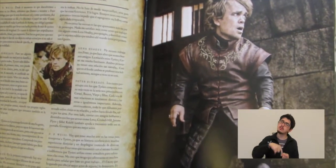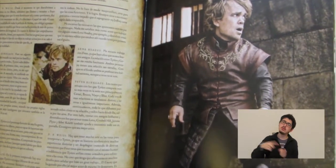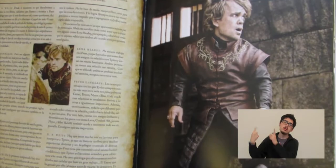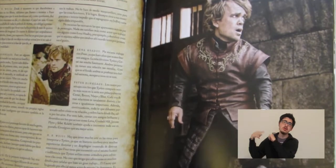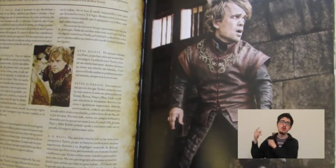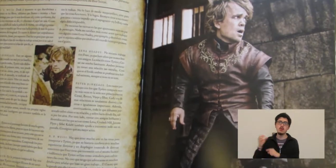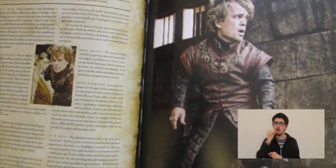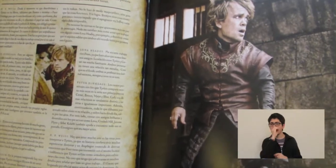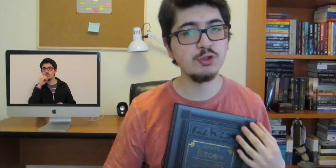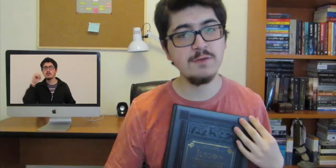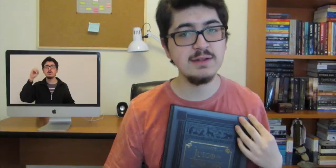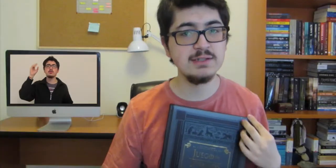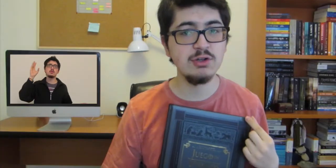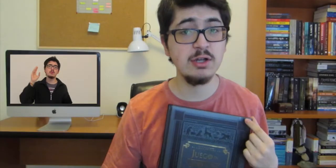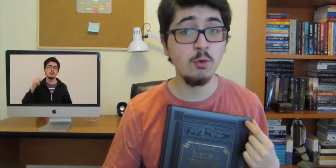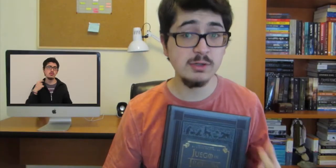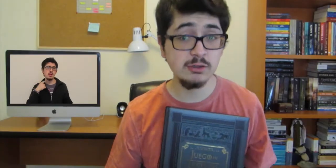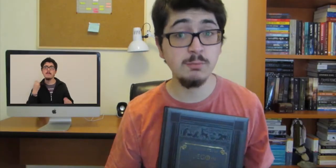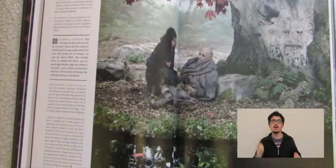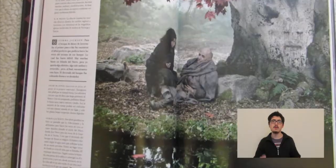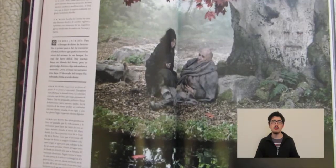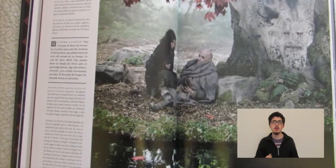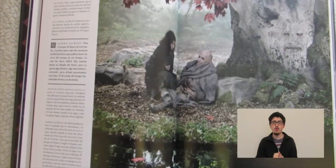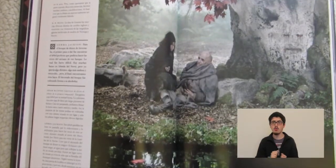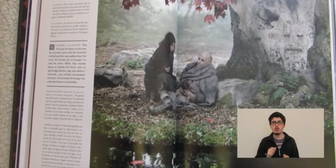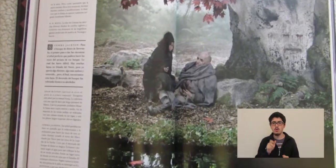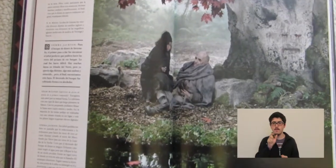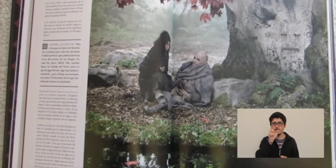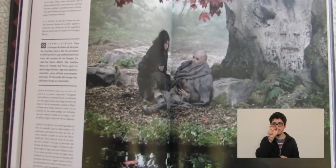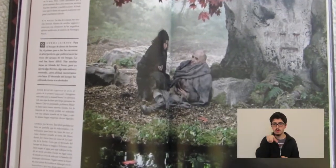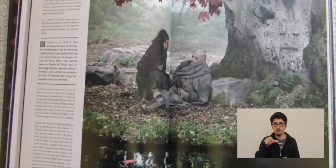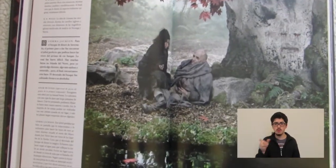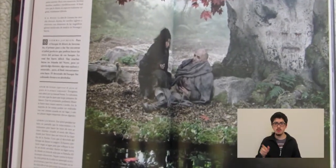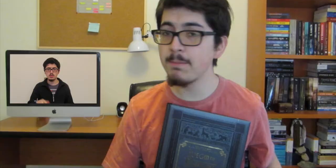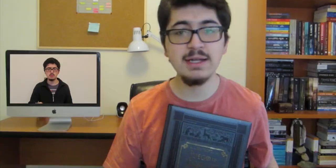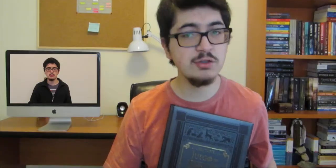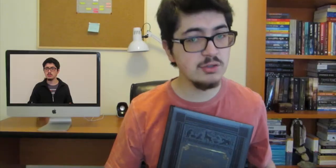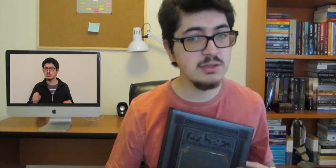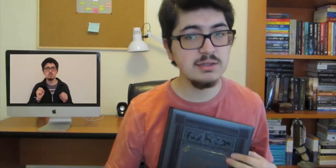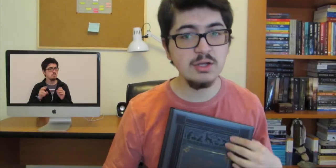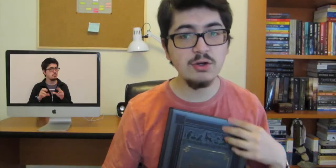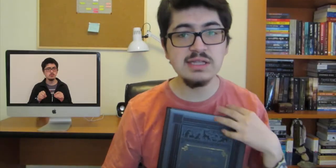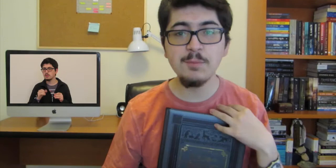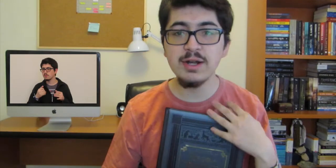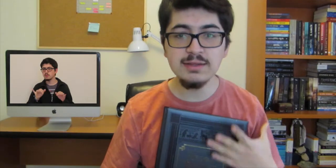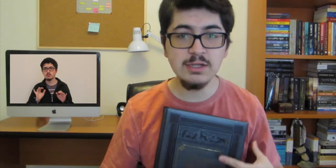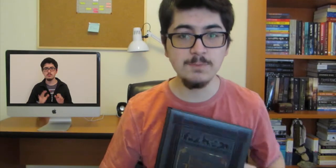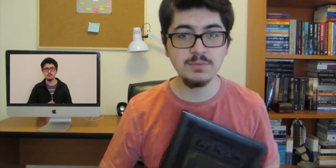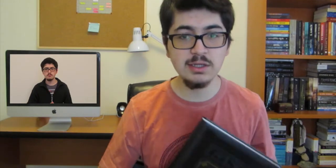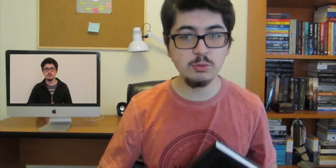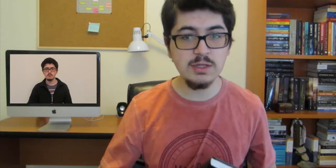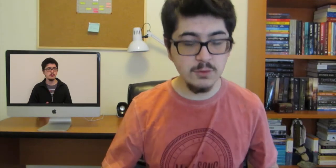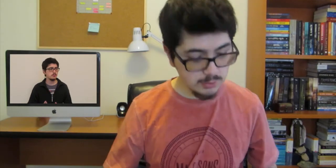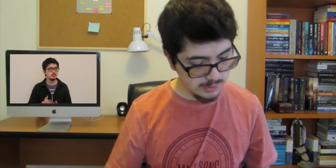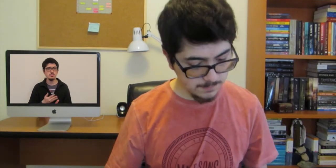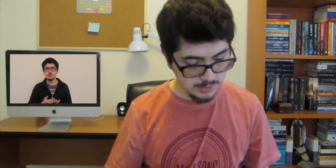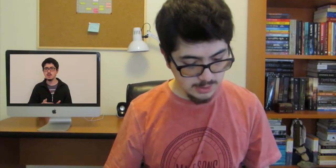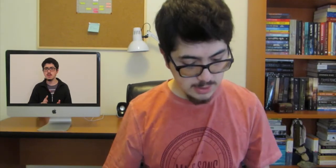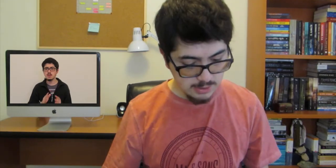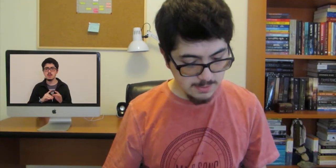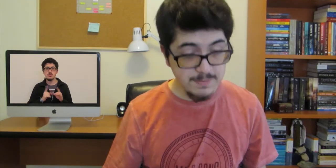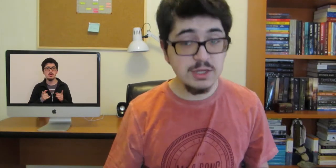historia, las opiniones de los actores frente a lo que le ocurre a sus personajes y una compilación de cosas por el estilo. Es un libro